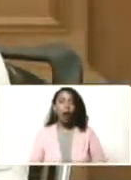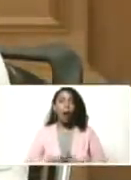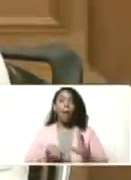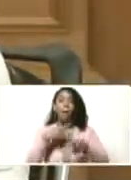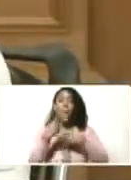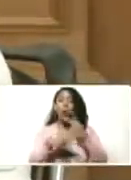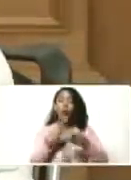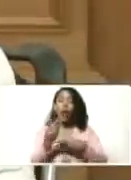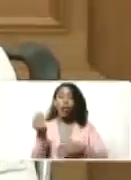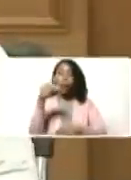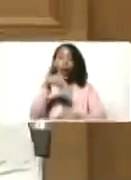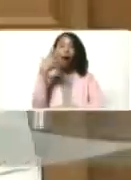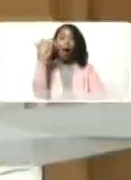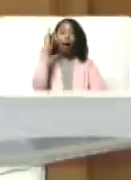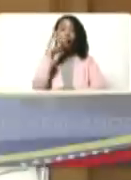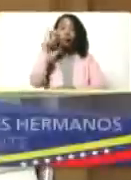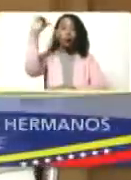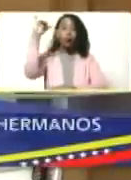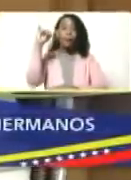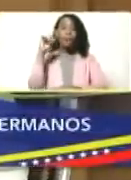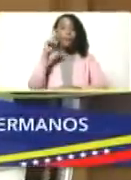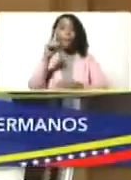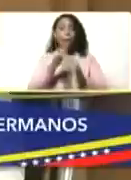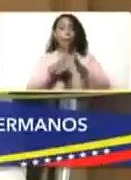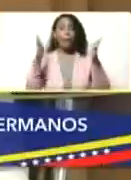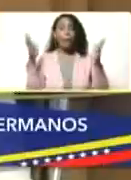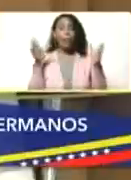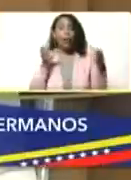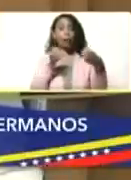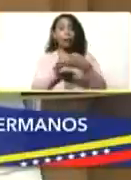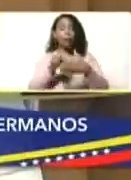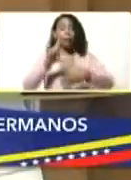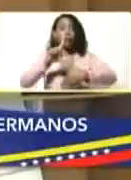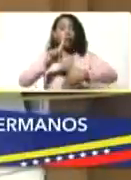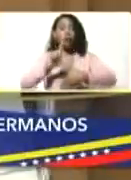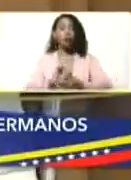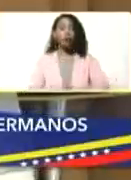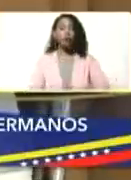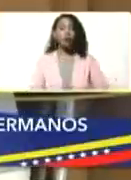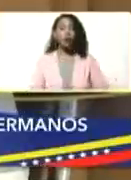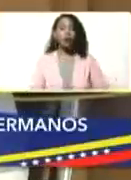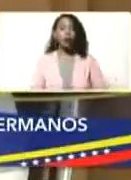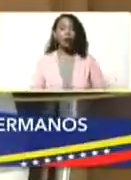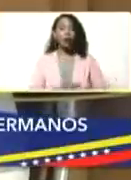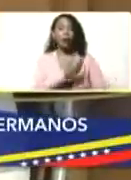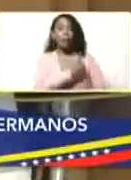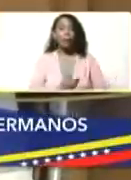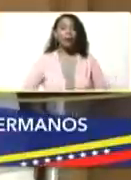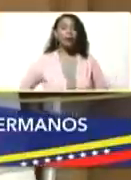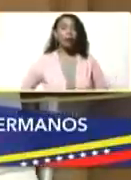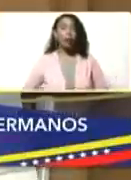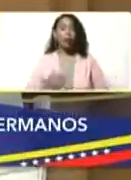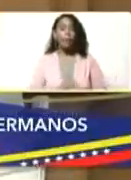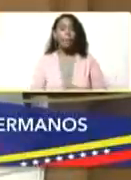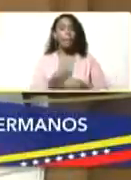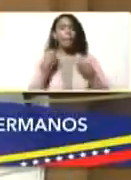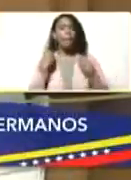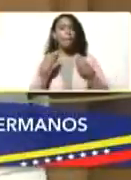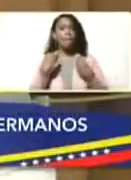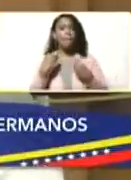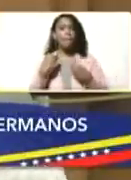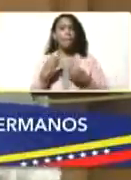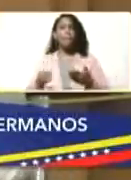política, que además demanda, ojalá, una gran conferencia latinoamericana de presidentes para